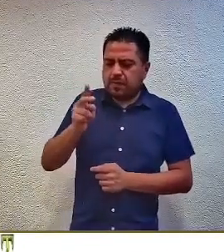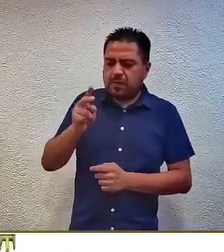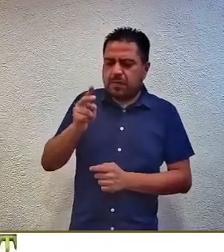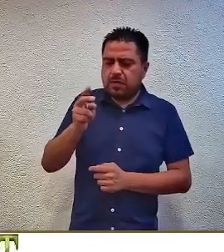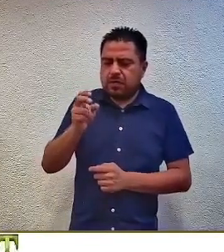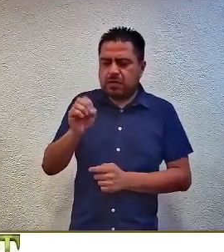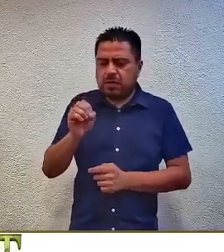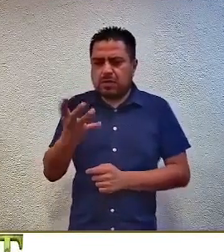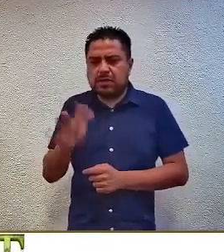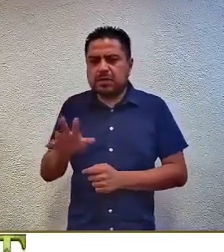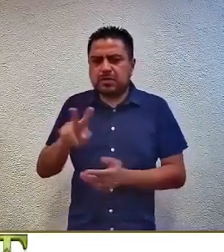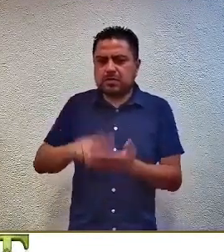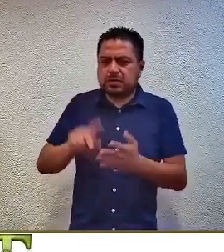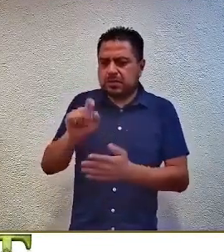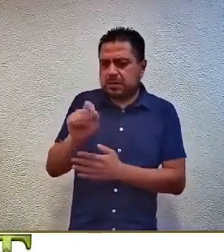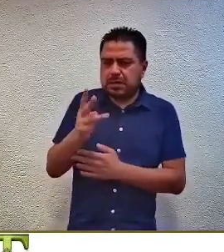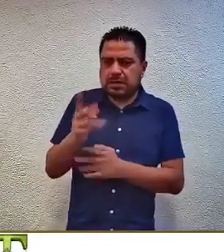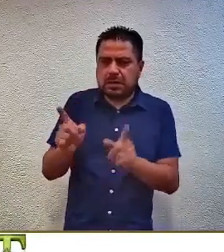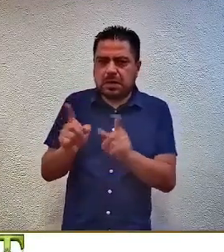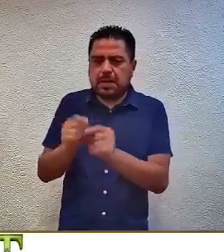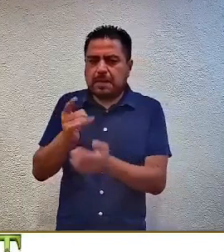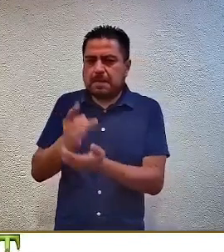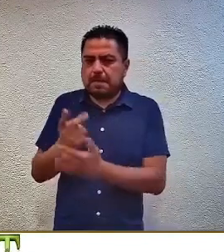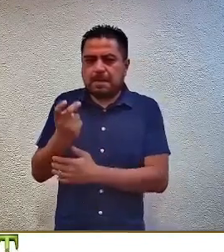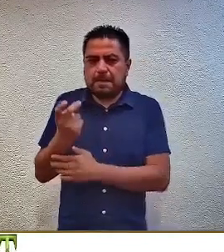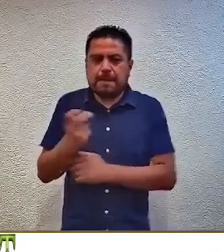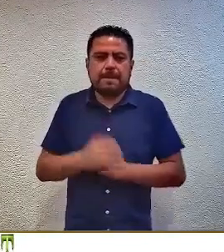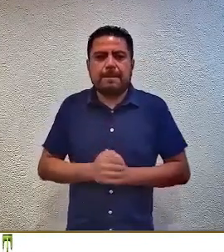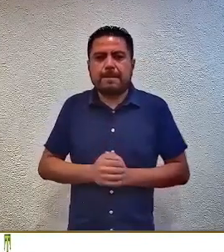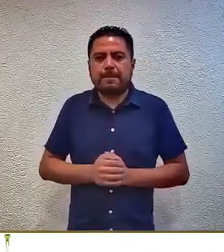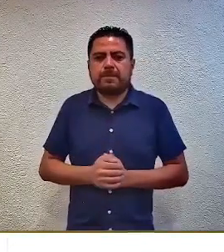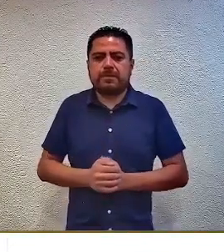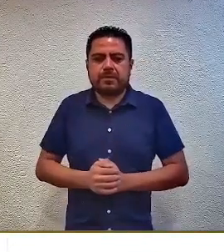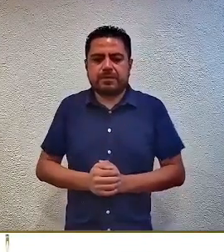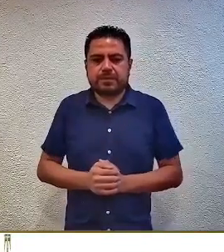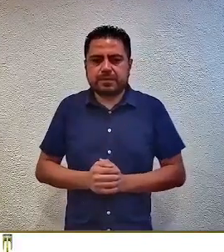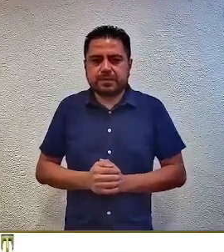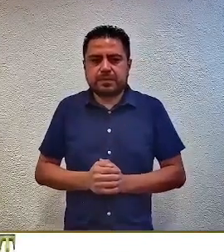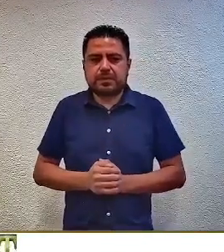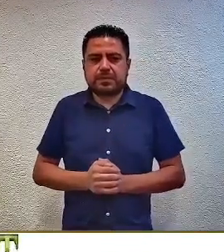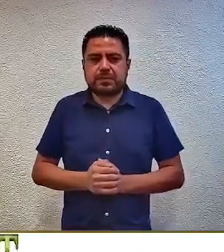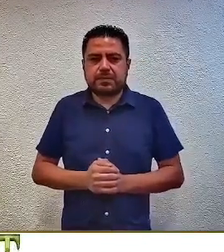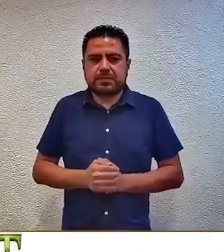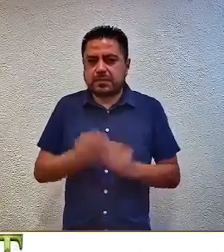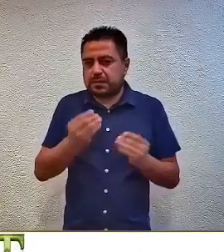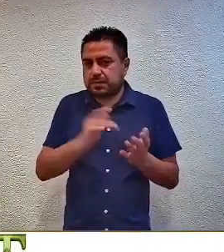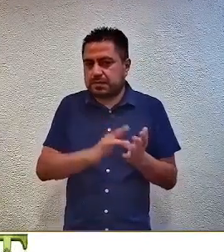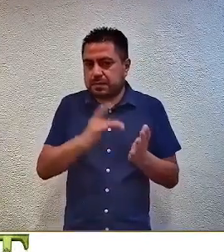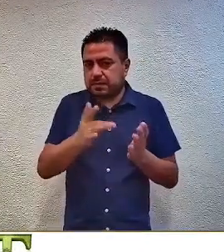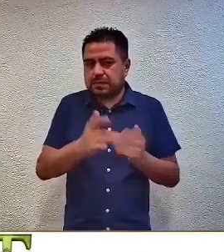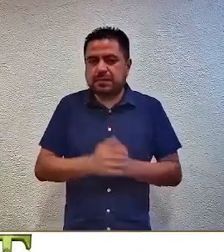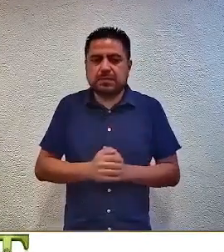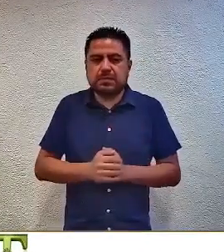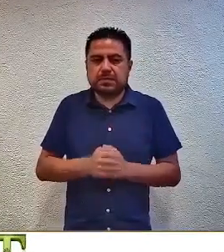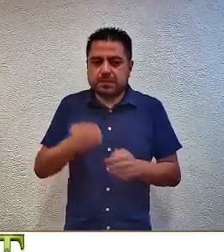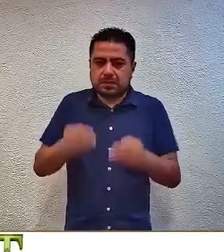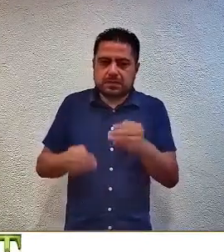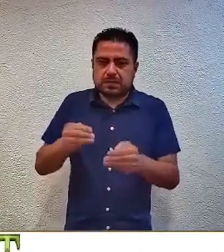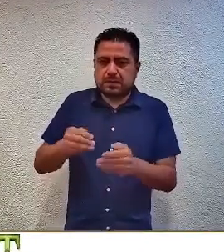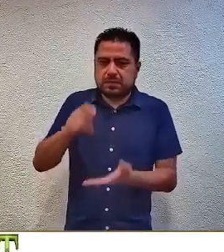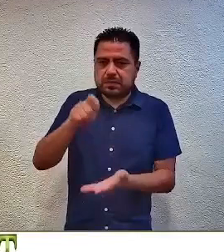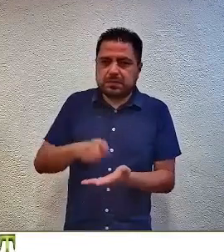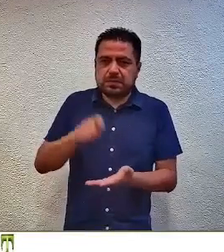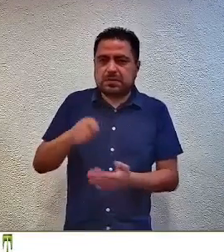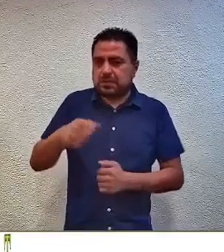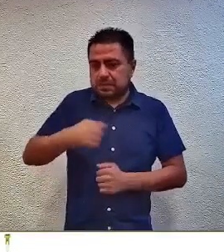TE/RAP/10/2023. Es la cuenta, magistrada presidenta, magistrado. Muchas gracias. Magistrada, magistrado,